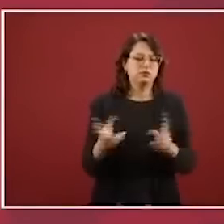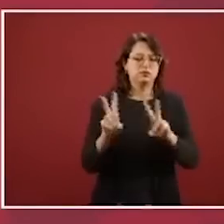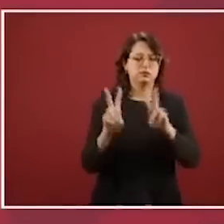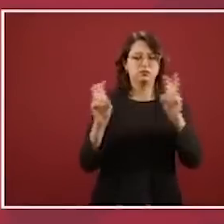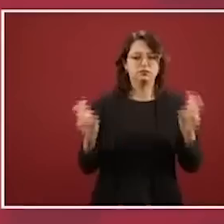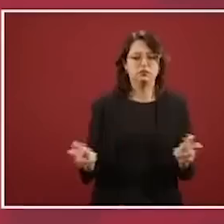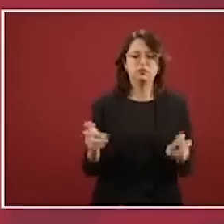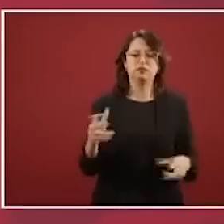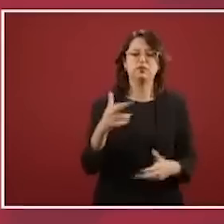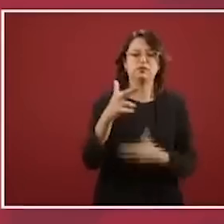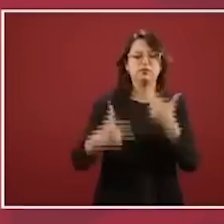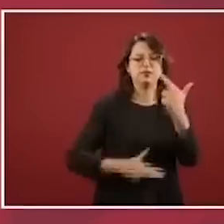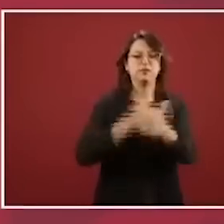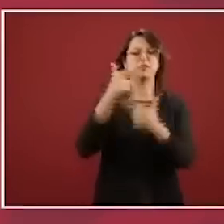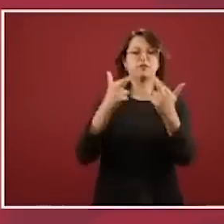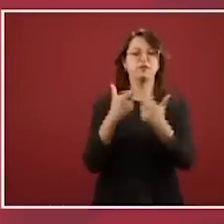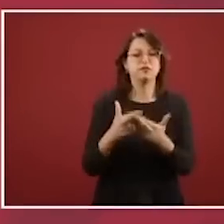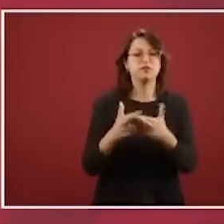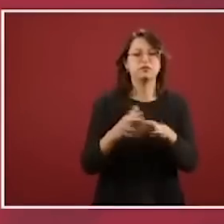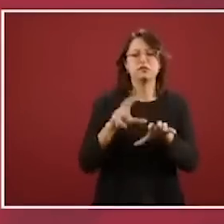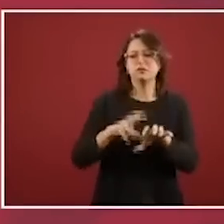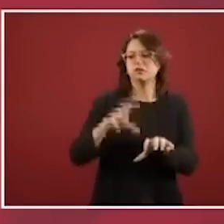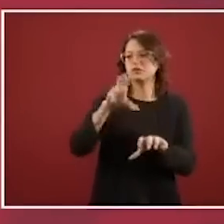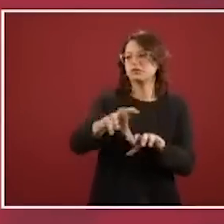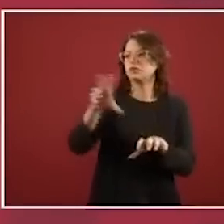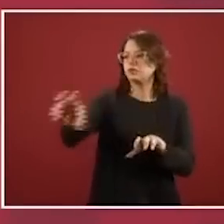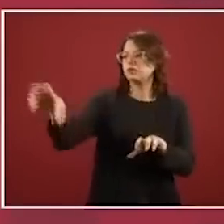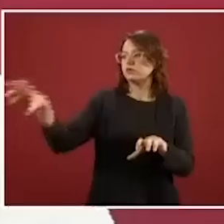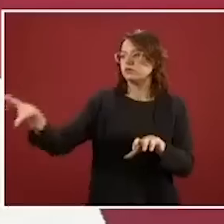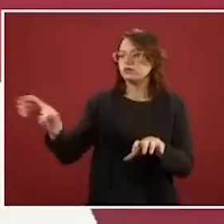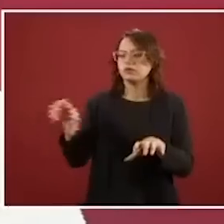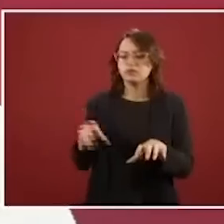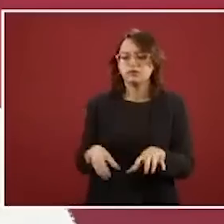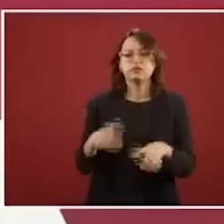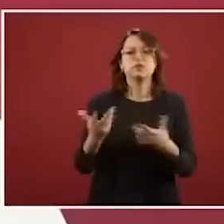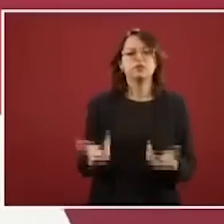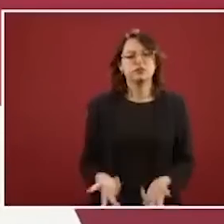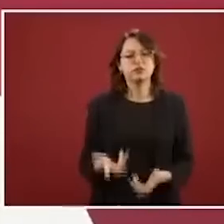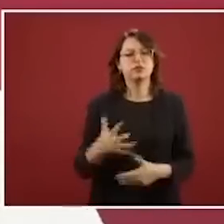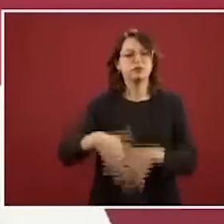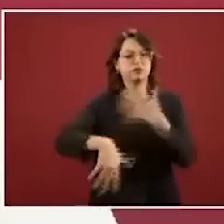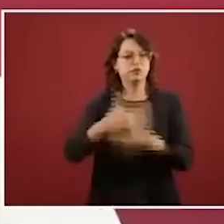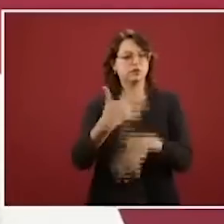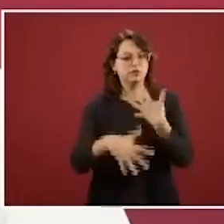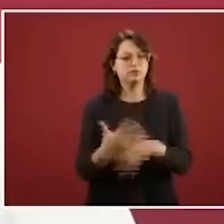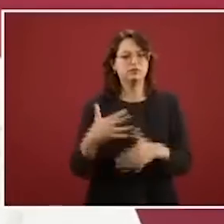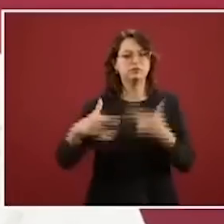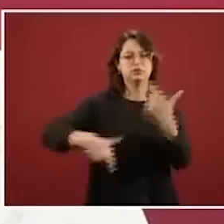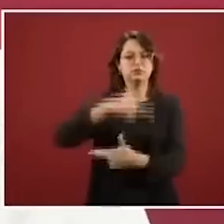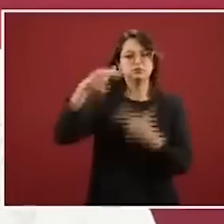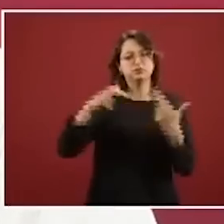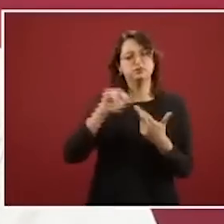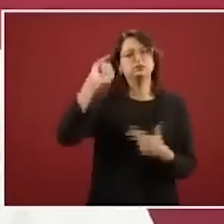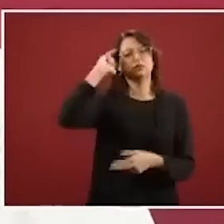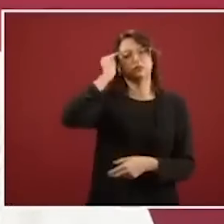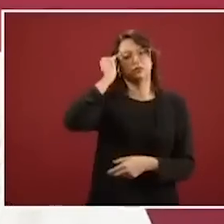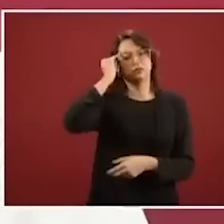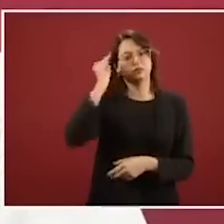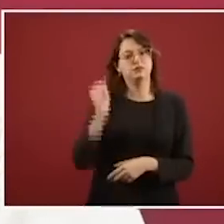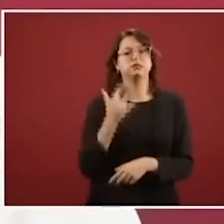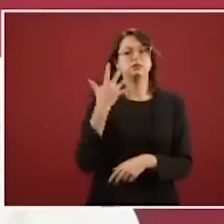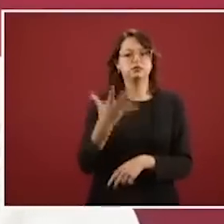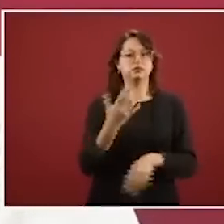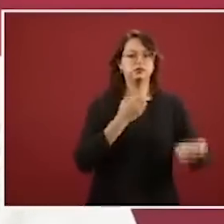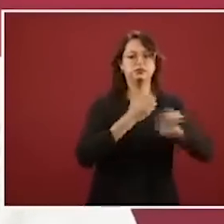de regionalización, fue así que ubicamos estas 15 regiones indígenas en los 5 estados